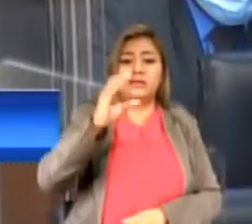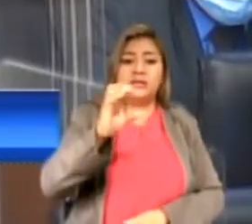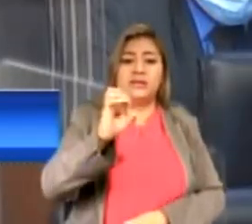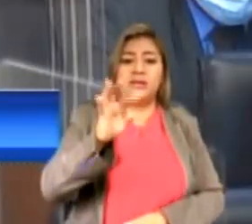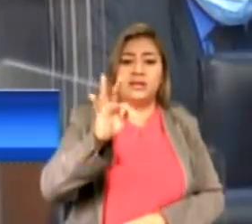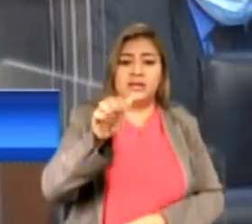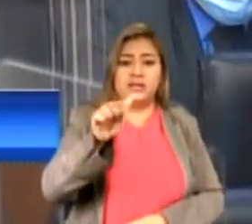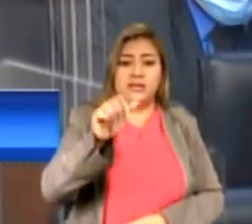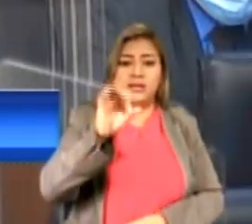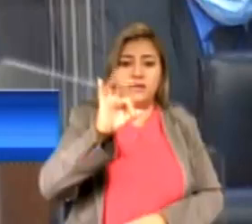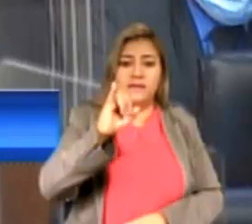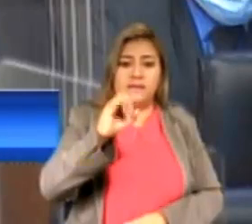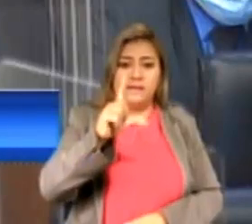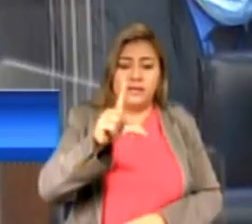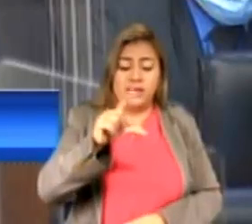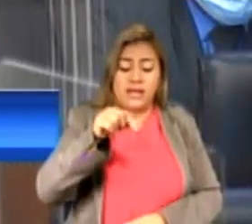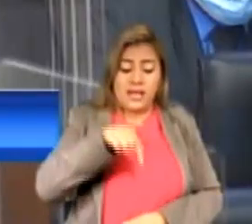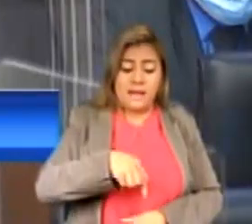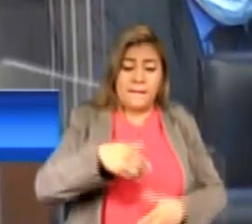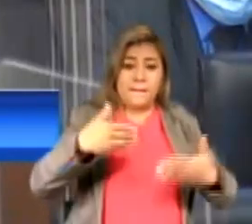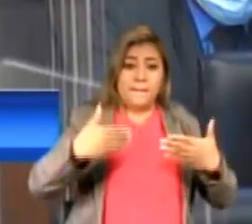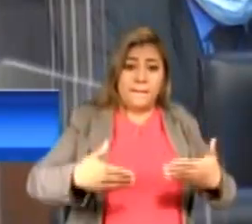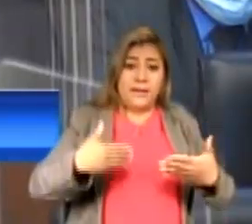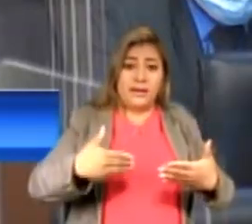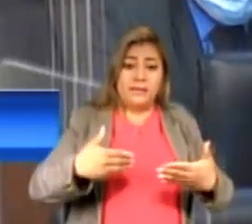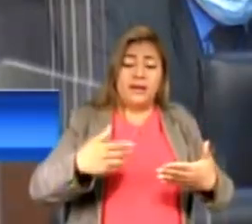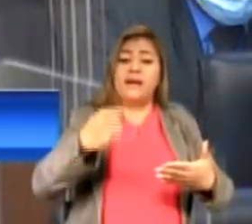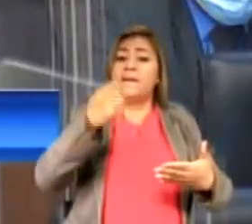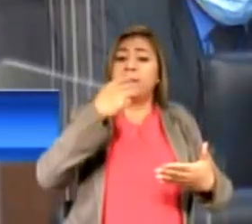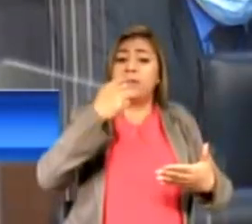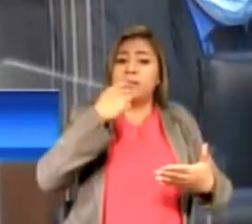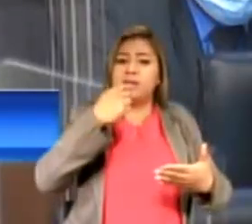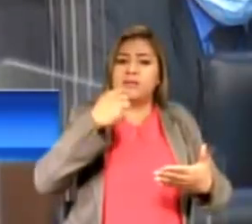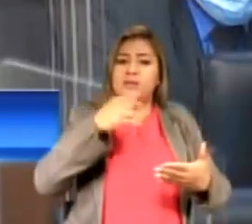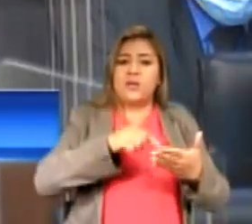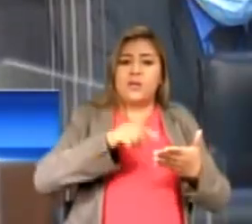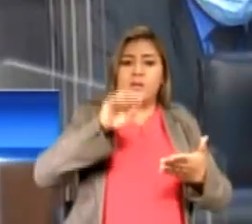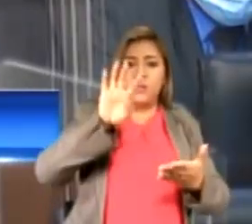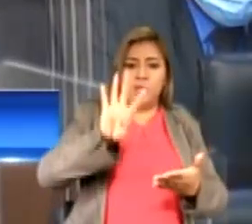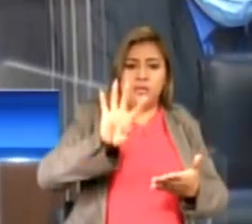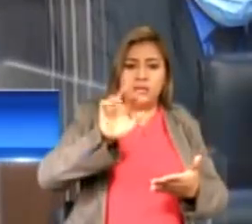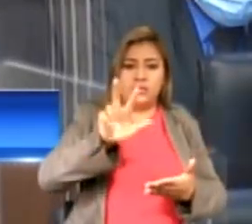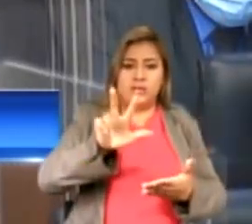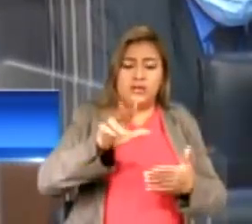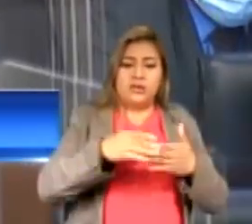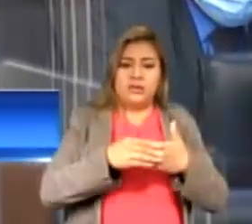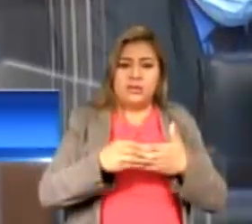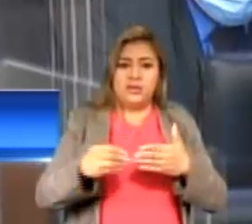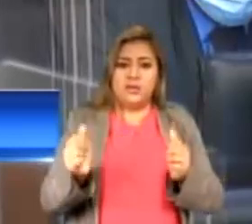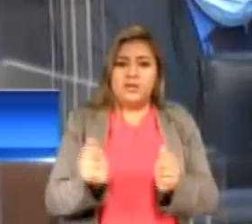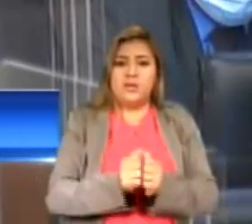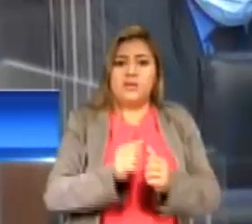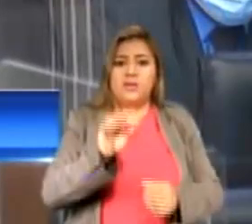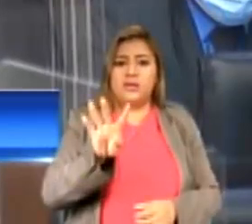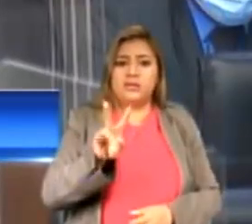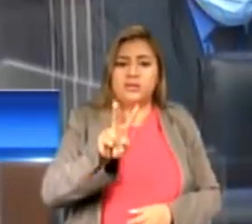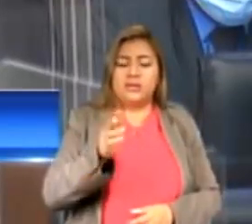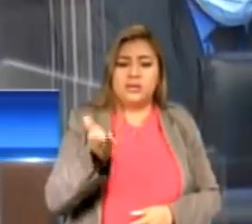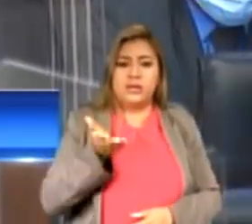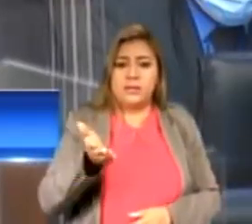hidratante. En Panamá lo venden a $43 con 42 centavos. Y